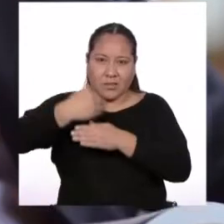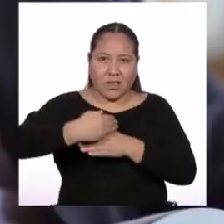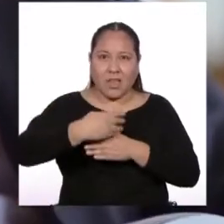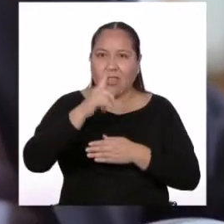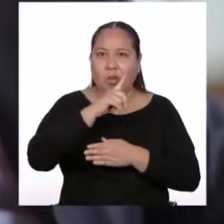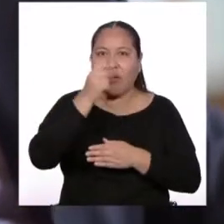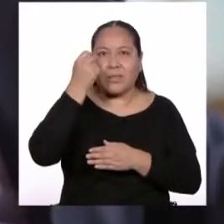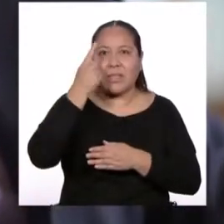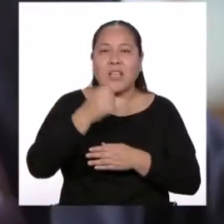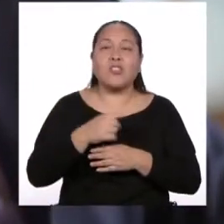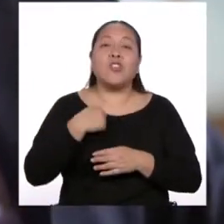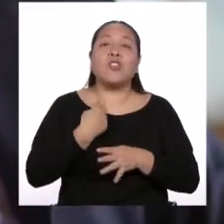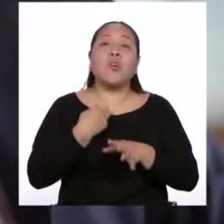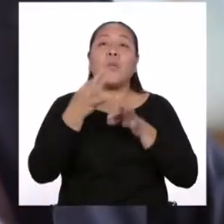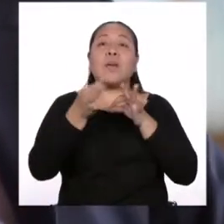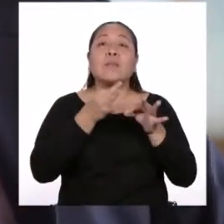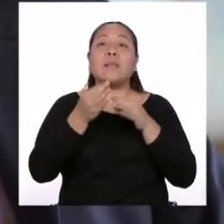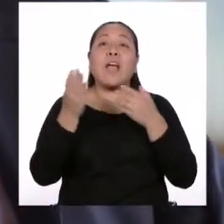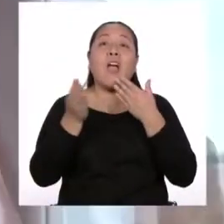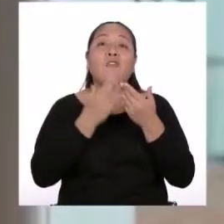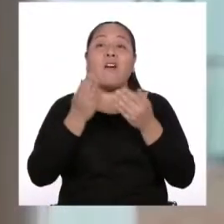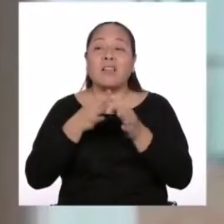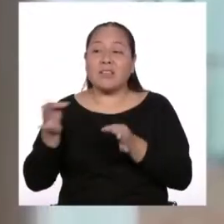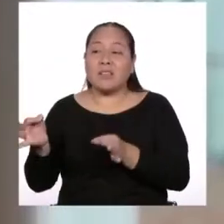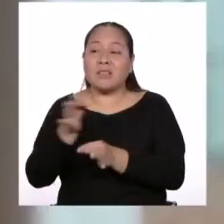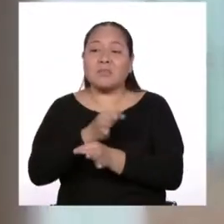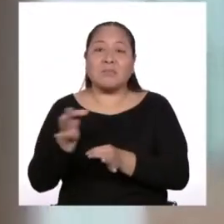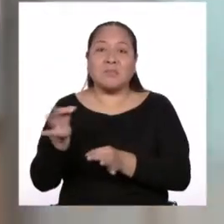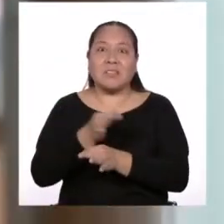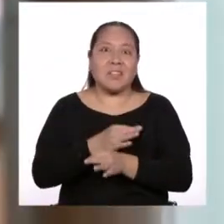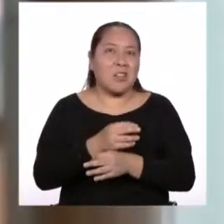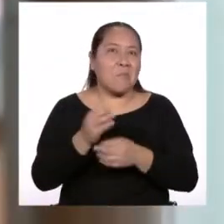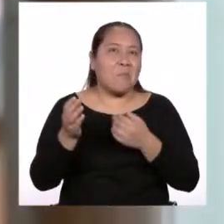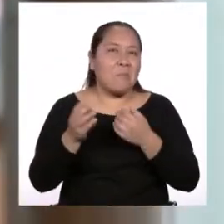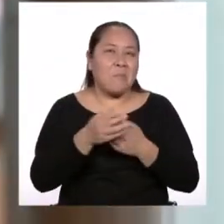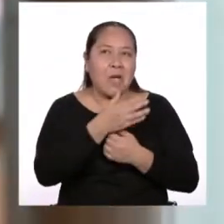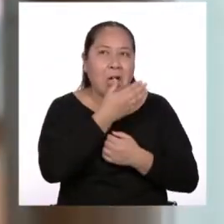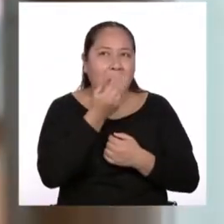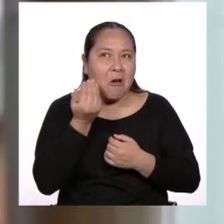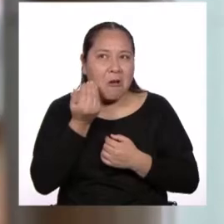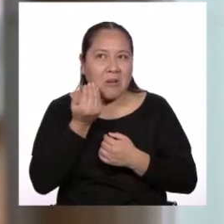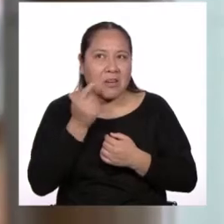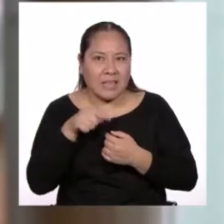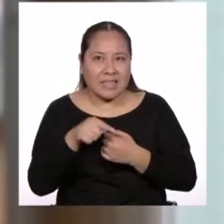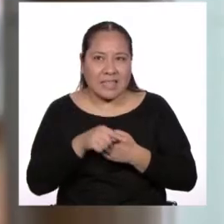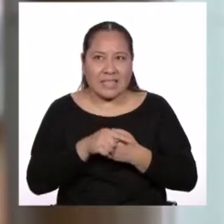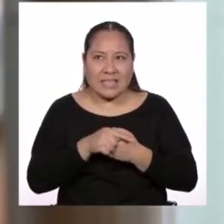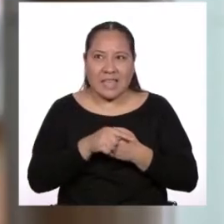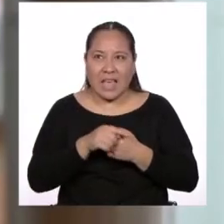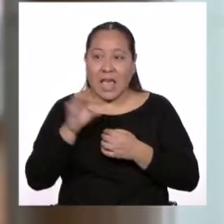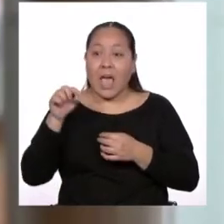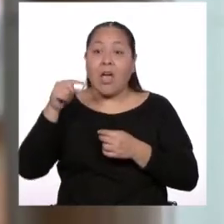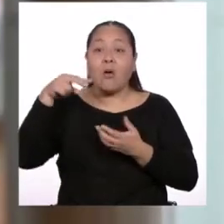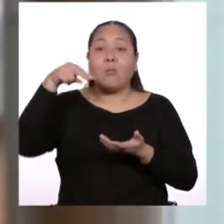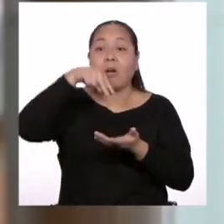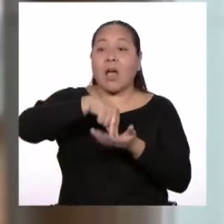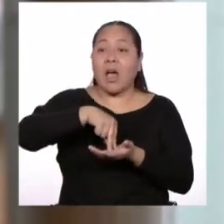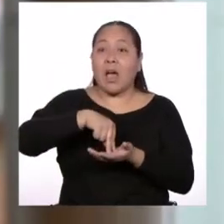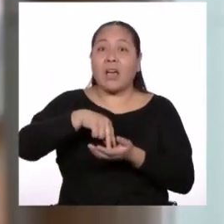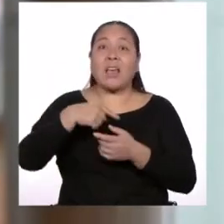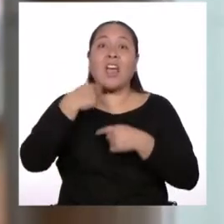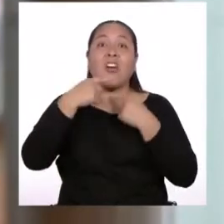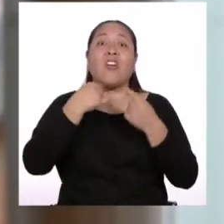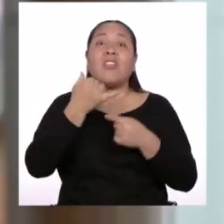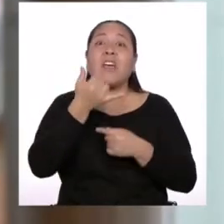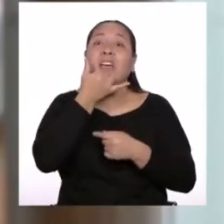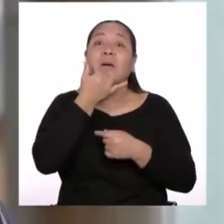Entonces te lo voy a explicar de manera sencilla, cuando lo más atractivo puede resultar más bien, este hombre está aquí ahora, me está contando qué es lo que le va